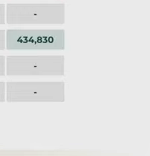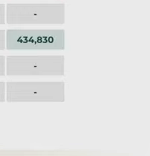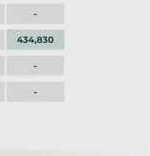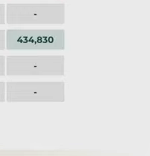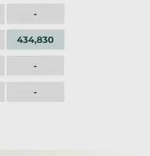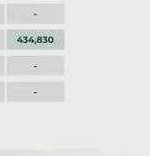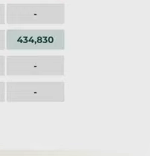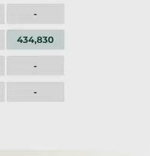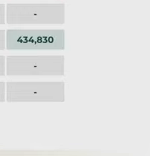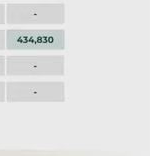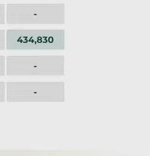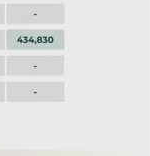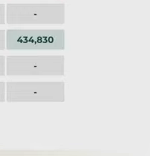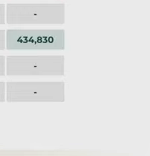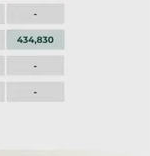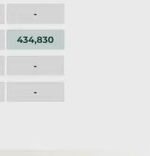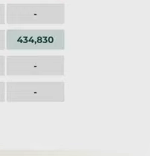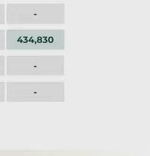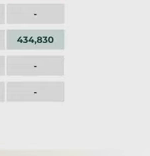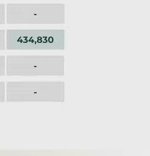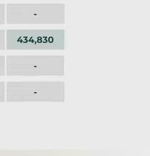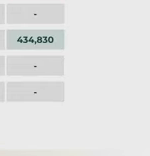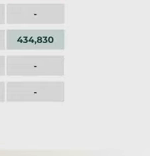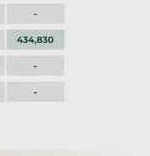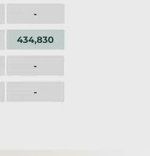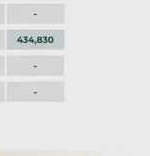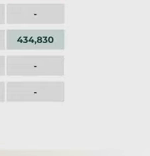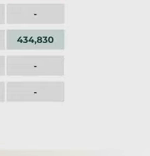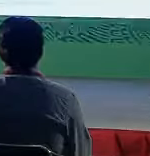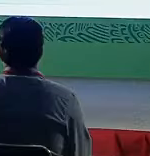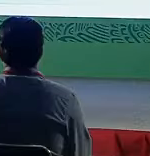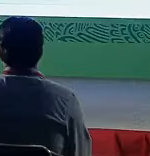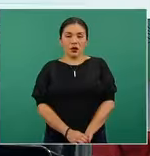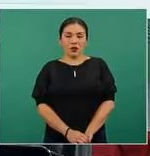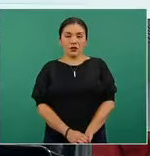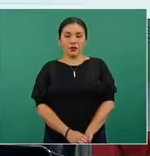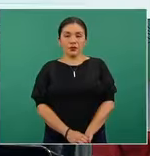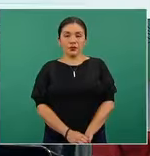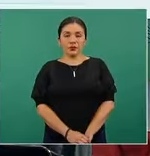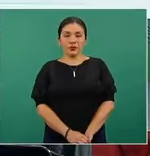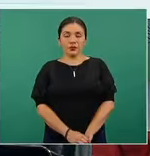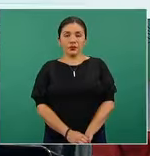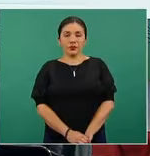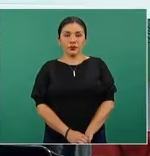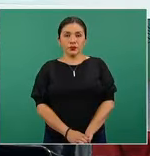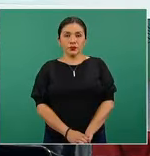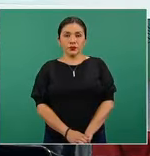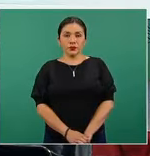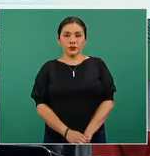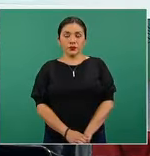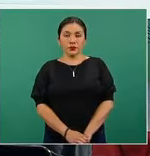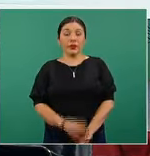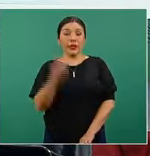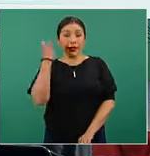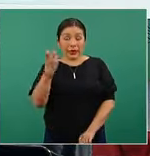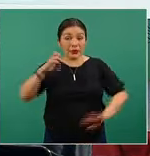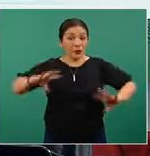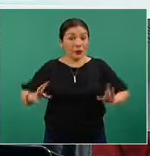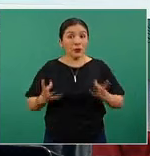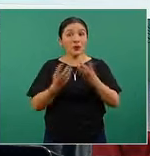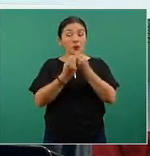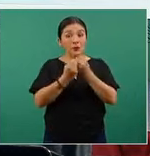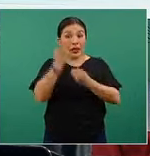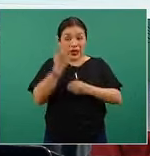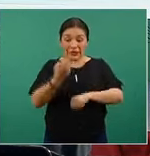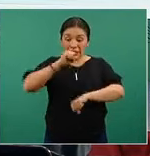jueves 487.500 el viernes 327 mil seiscientos en total durante